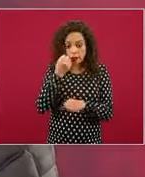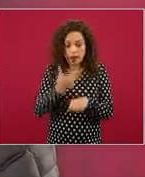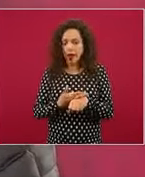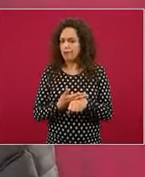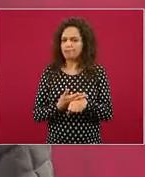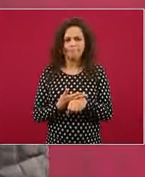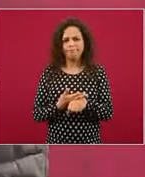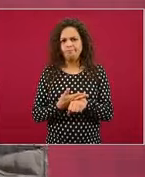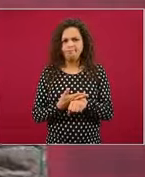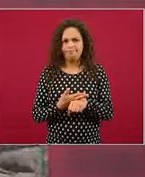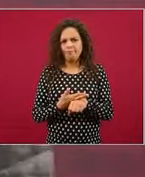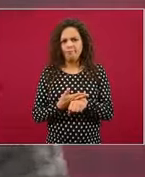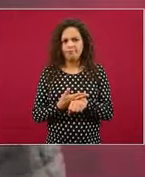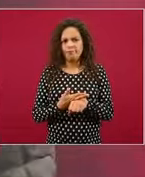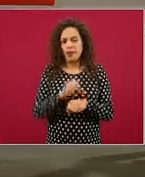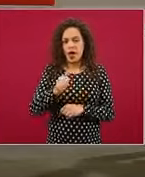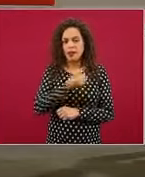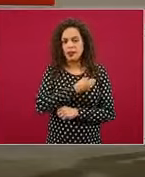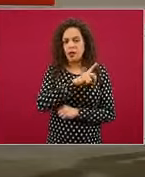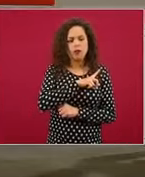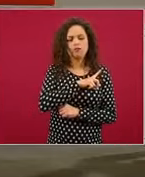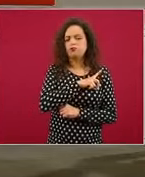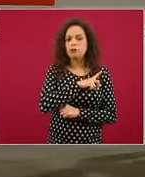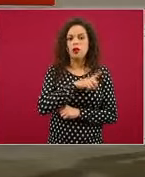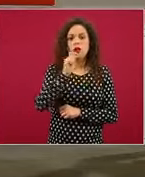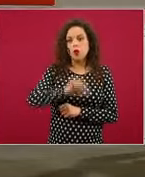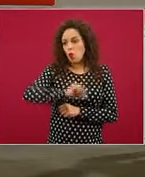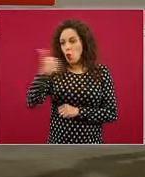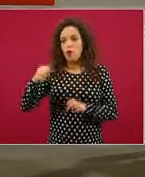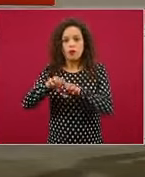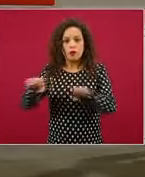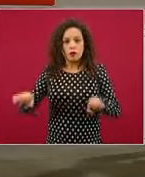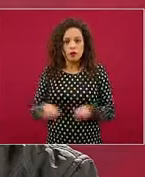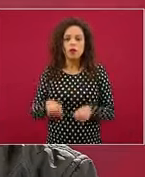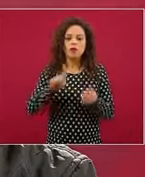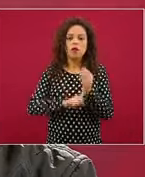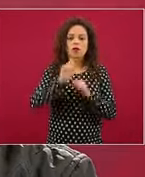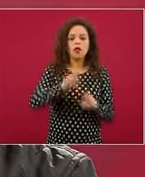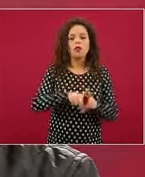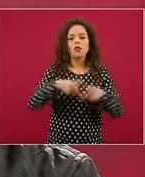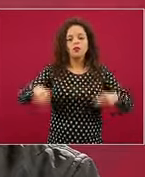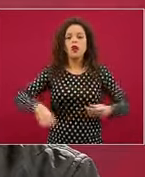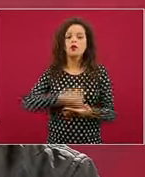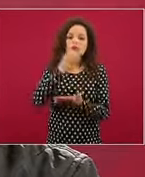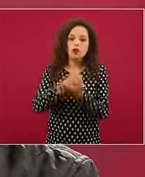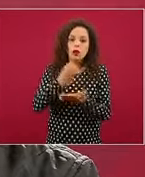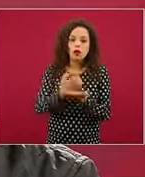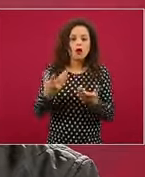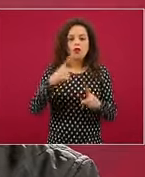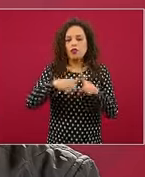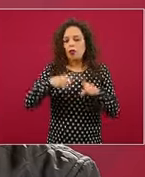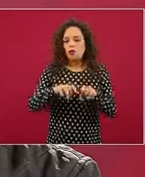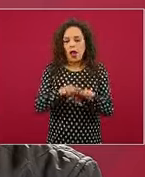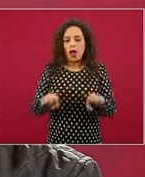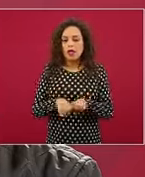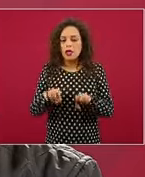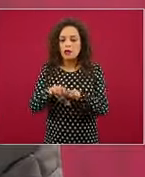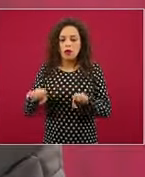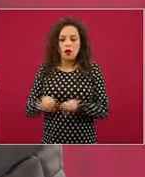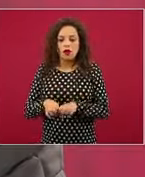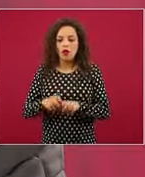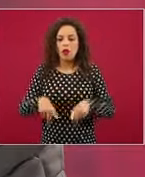salud, sino también en otros equipos de trabajo, en las secretarías de desarrollo económico y demás equipos que les asisten en